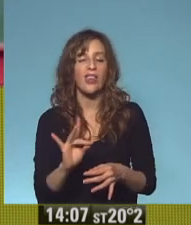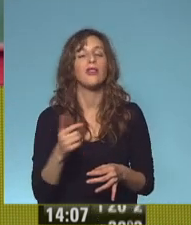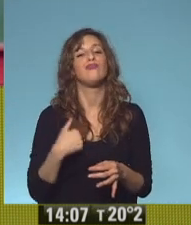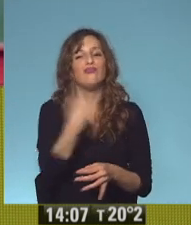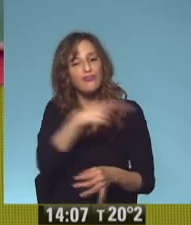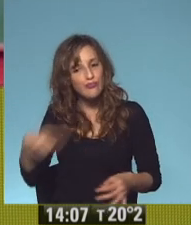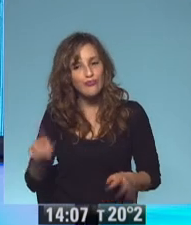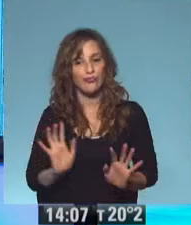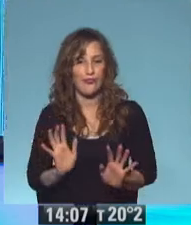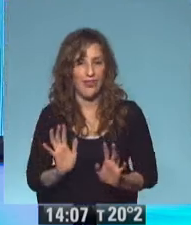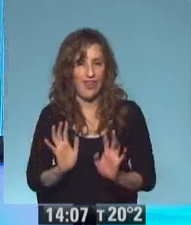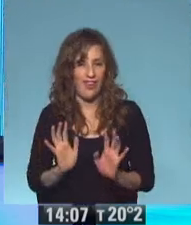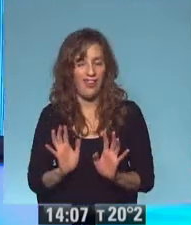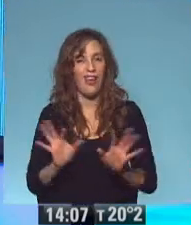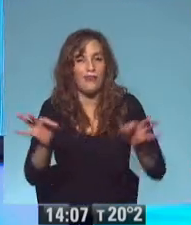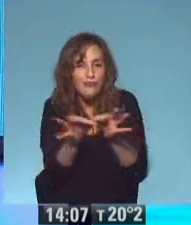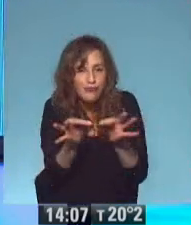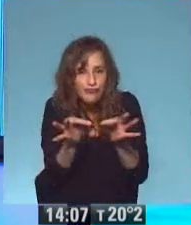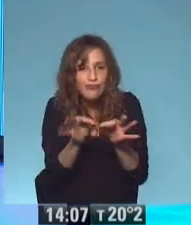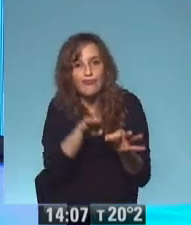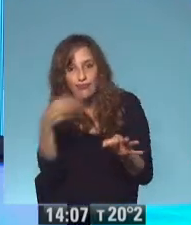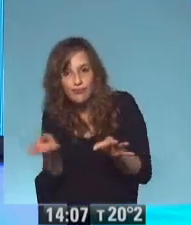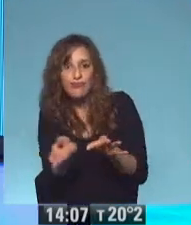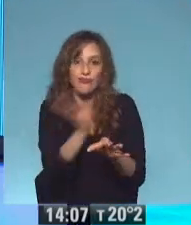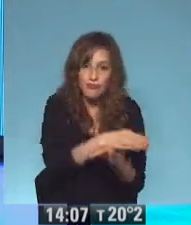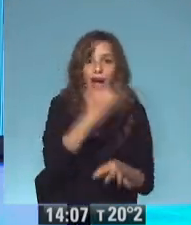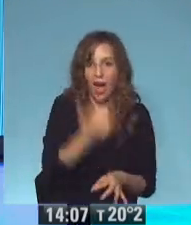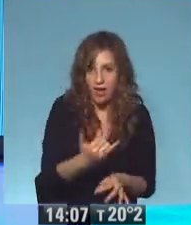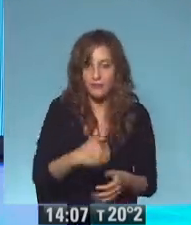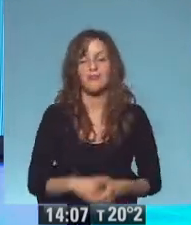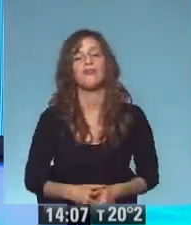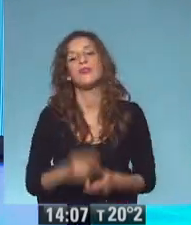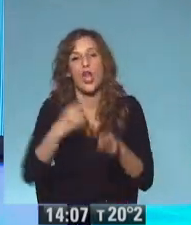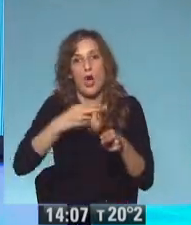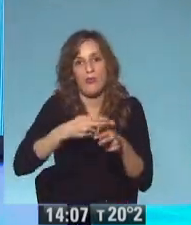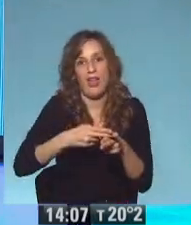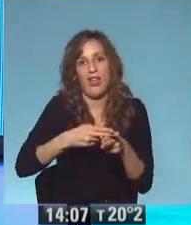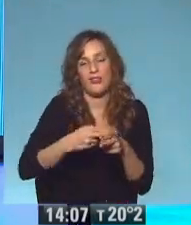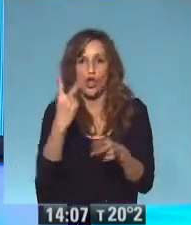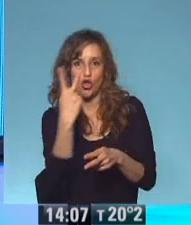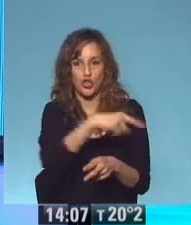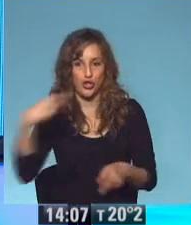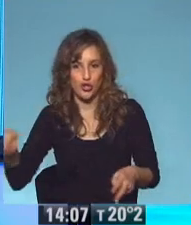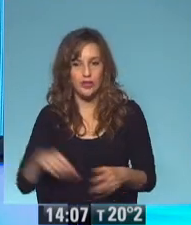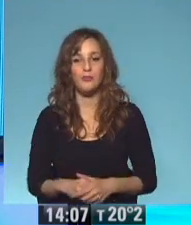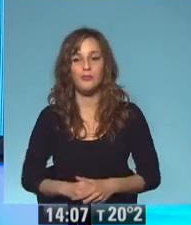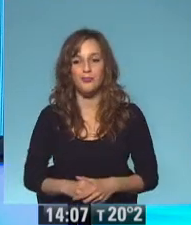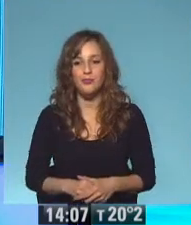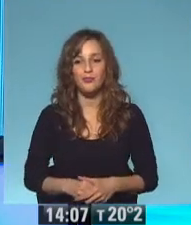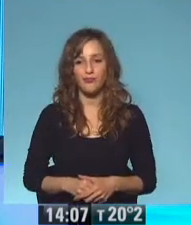sea, la que está más cerca del continente... Gran Malvina. Gran Malvina. Y la que está del otro lado, ahí la Isla Soledad. Ahí